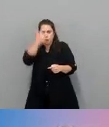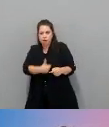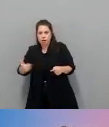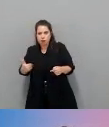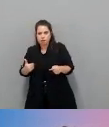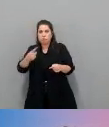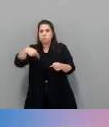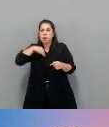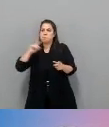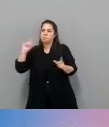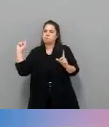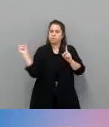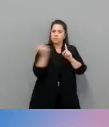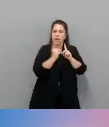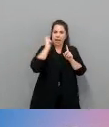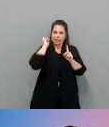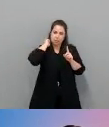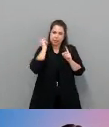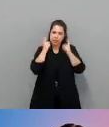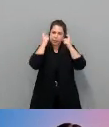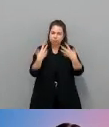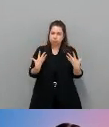a Amencer Espace.